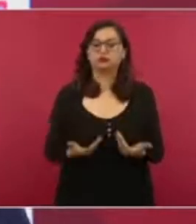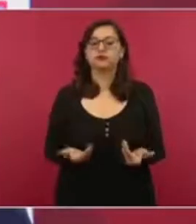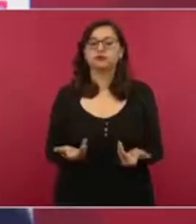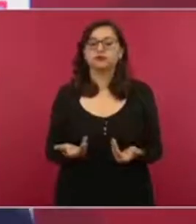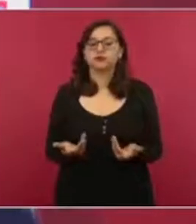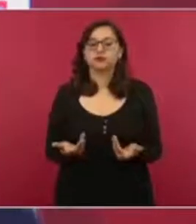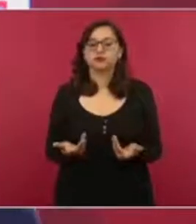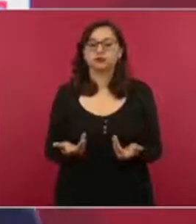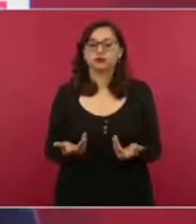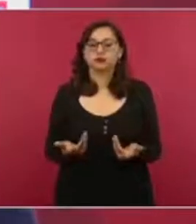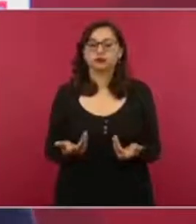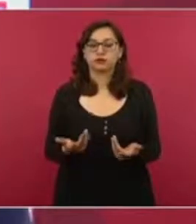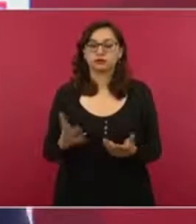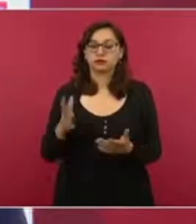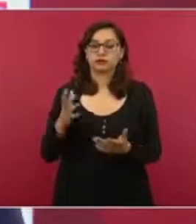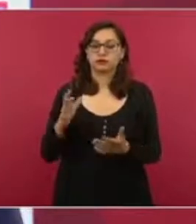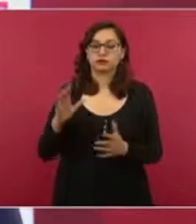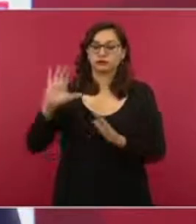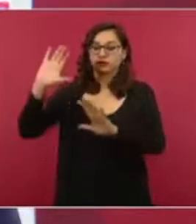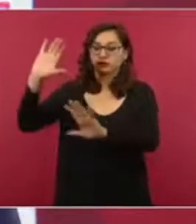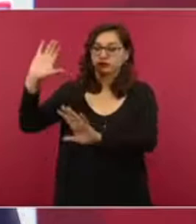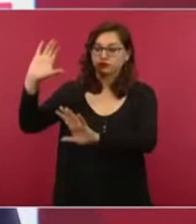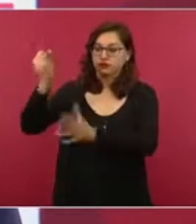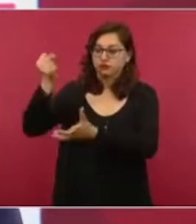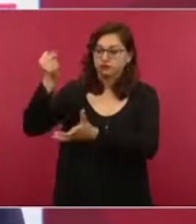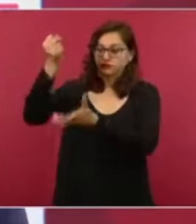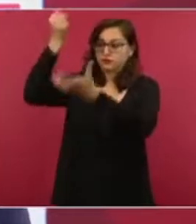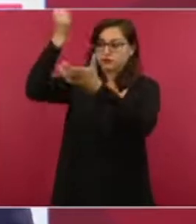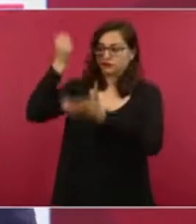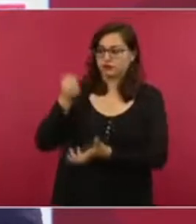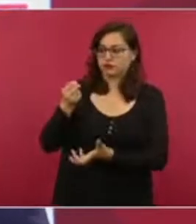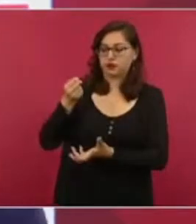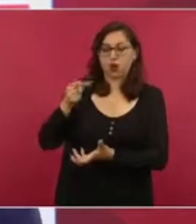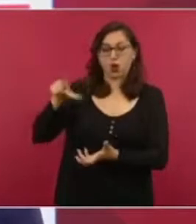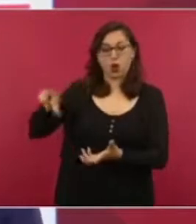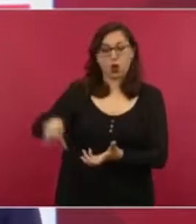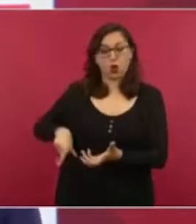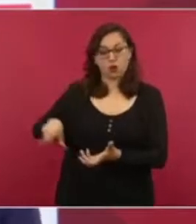de todo el recurso destinado a la publicidad del gobierno